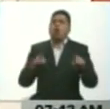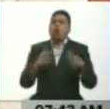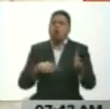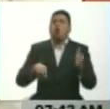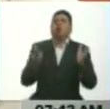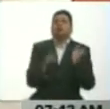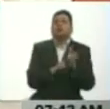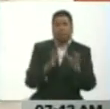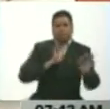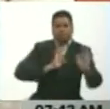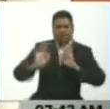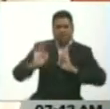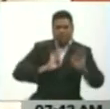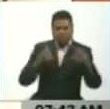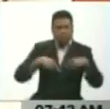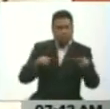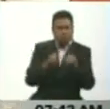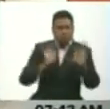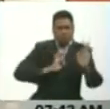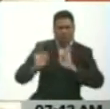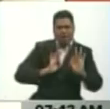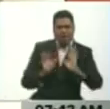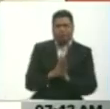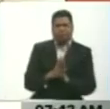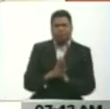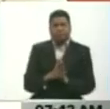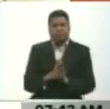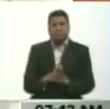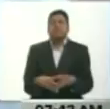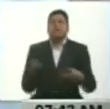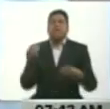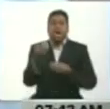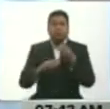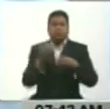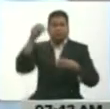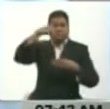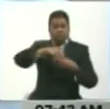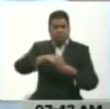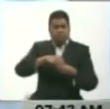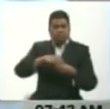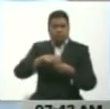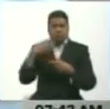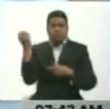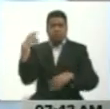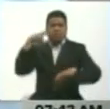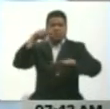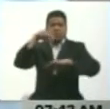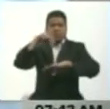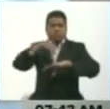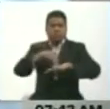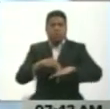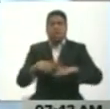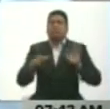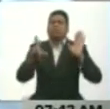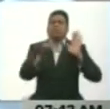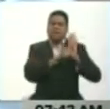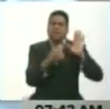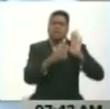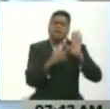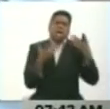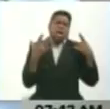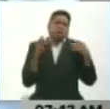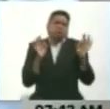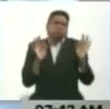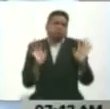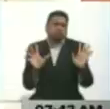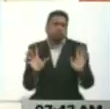operaciones. Tienen que montar dentro de la Asamblea Nacional acuerdos, supuestos proyectos de ley,